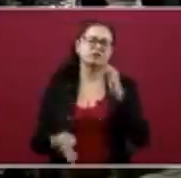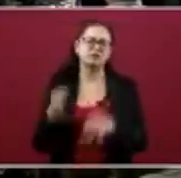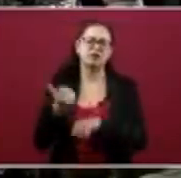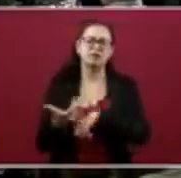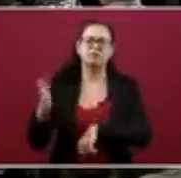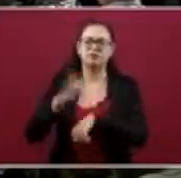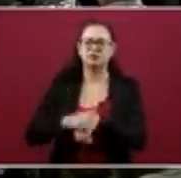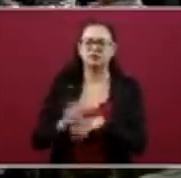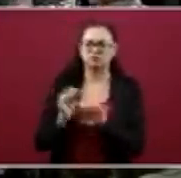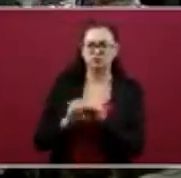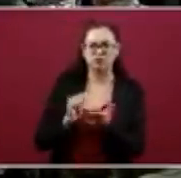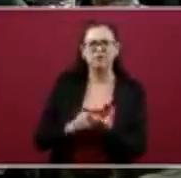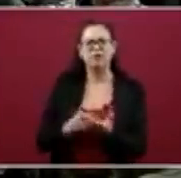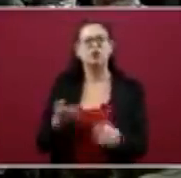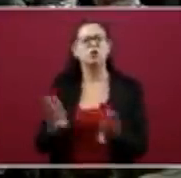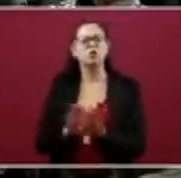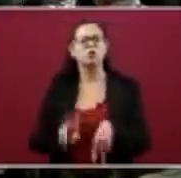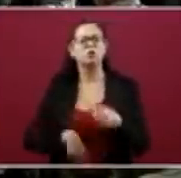Gracias.